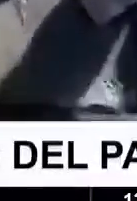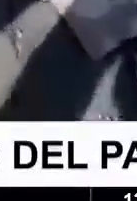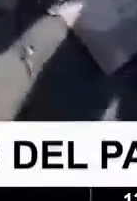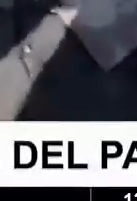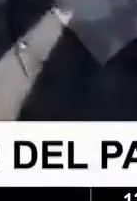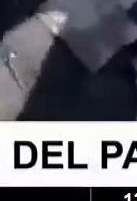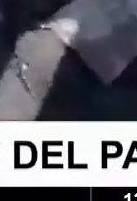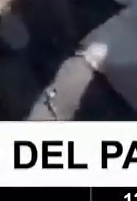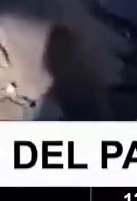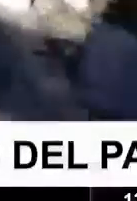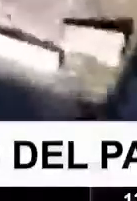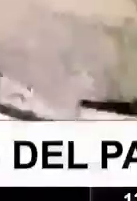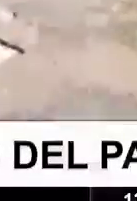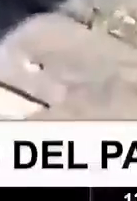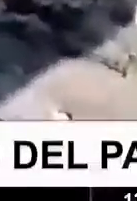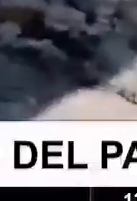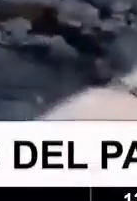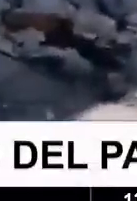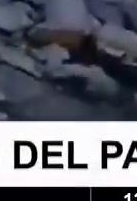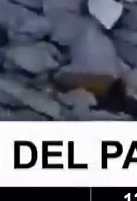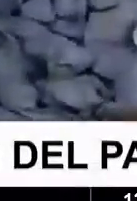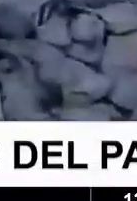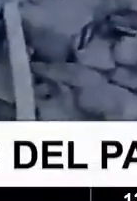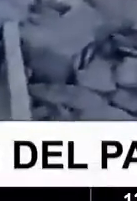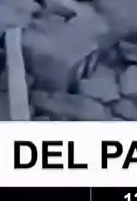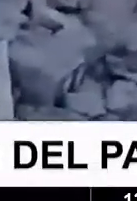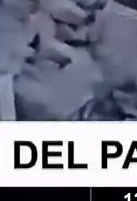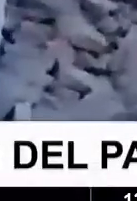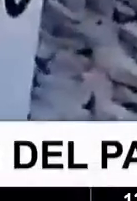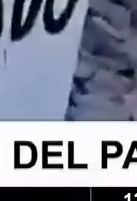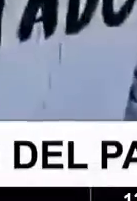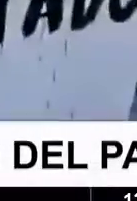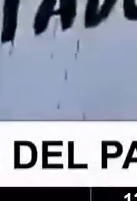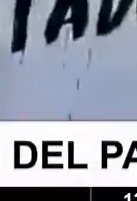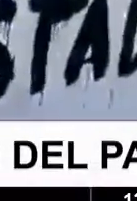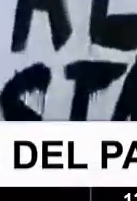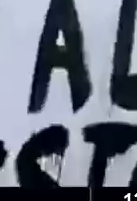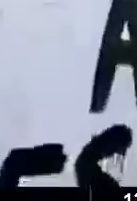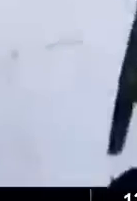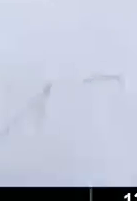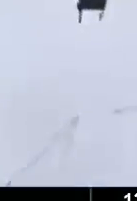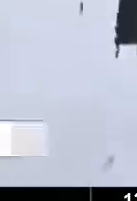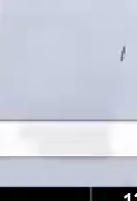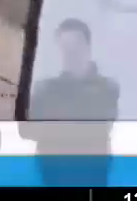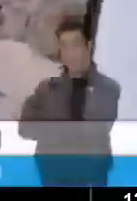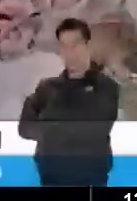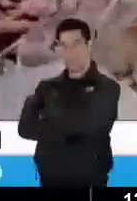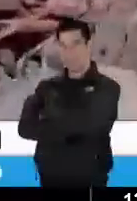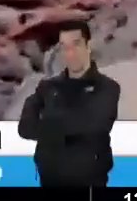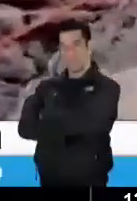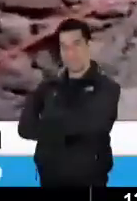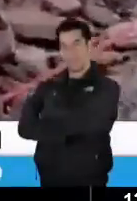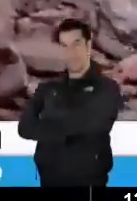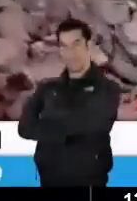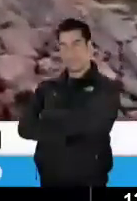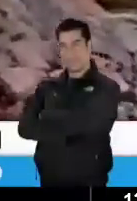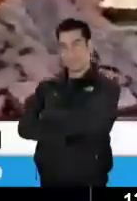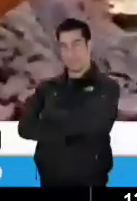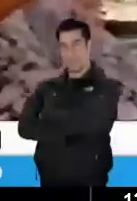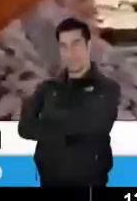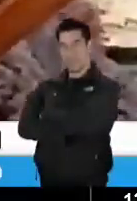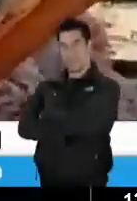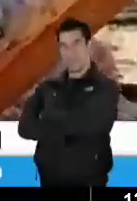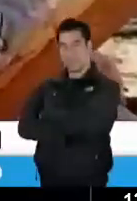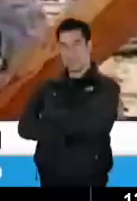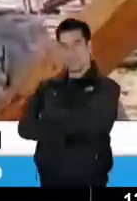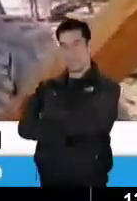No ha pasado por mis manos. Claro, dice que ha pasado por manos de terceros, pero que ellos tenían conocimiento de la demolición